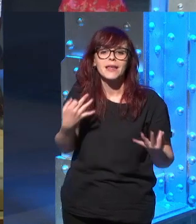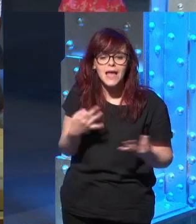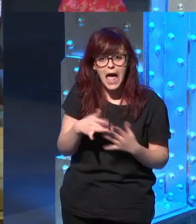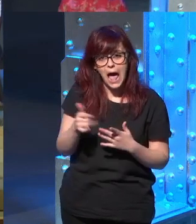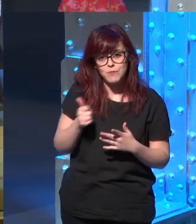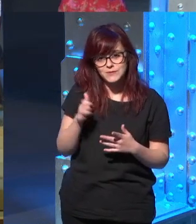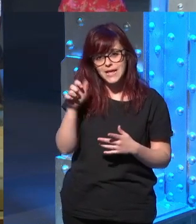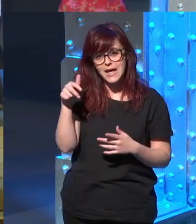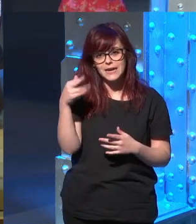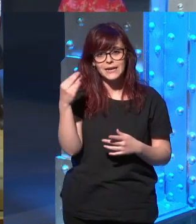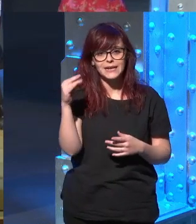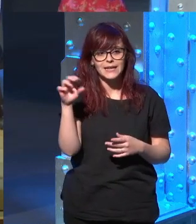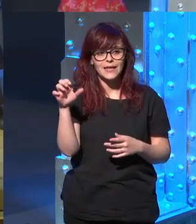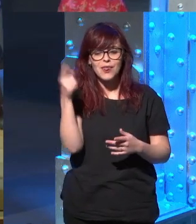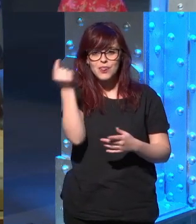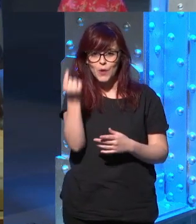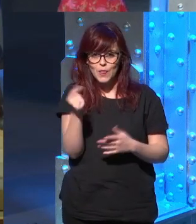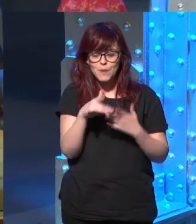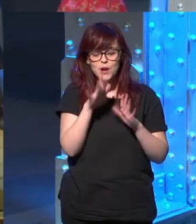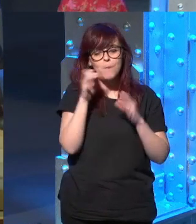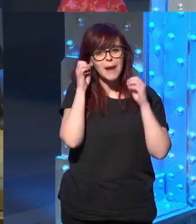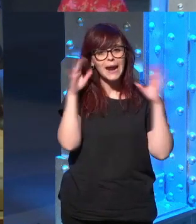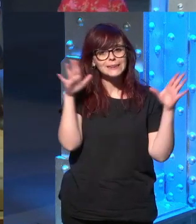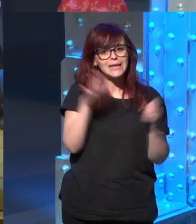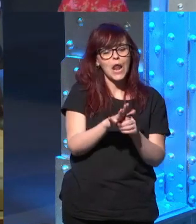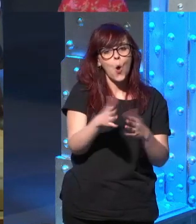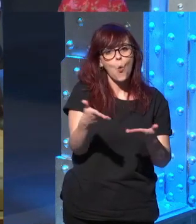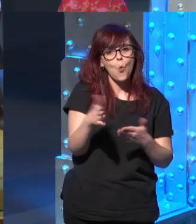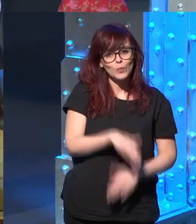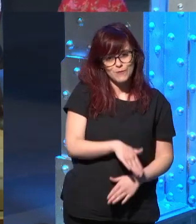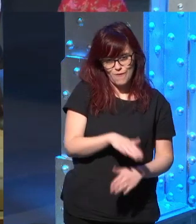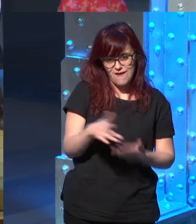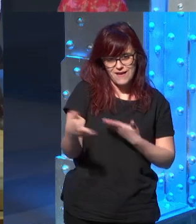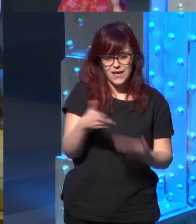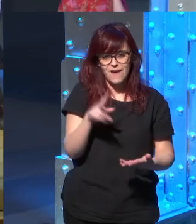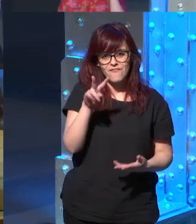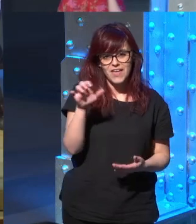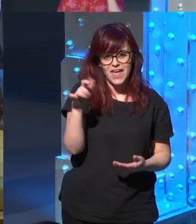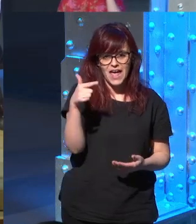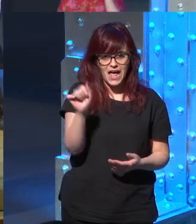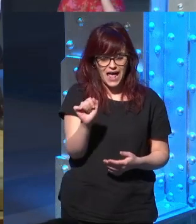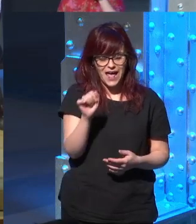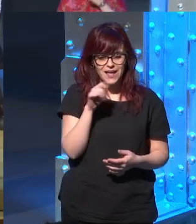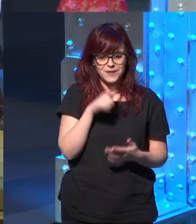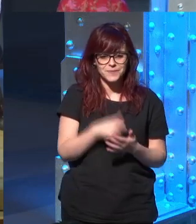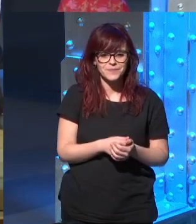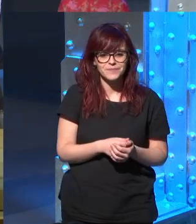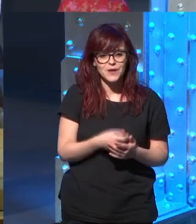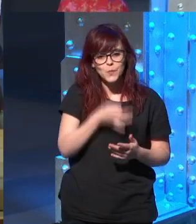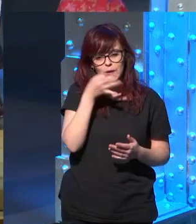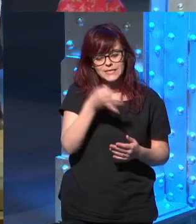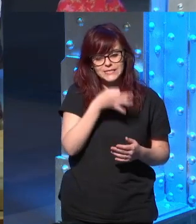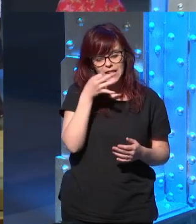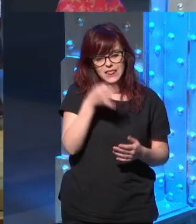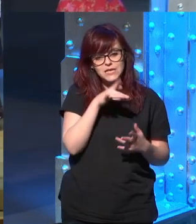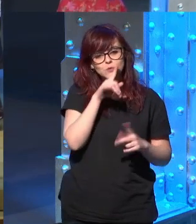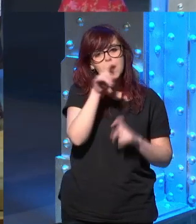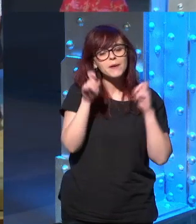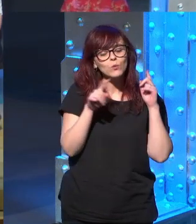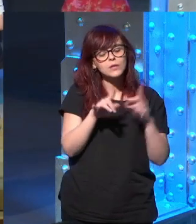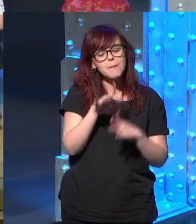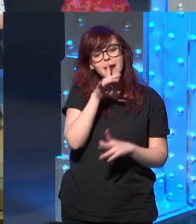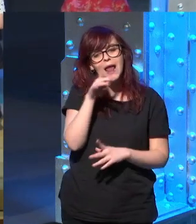dibujando, me gustaría invitar a la última Martiana que nos acompaña esta tarde, que es Vega. Hola, Vega. Buenas tardes. ¿Tienes una